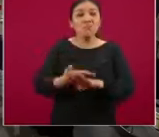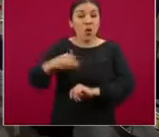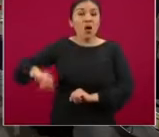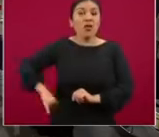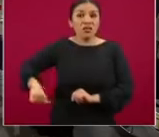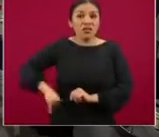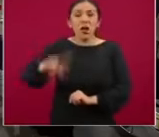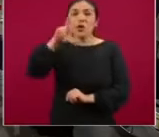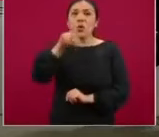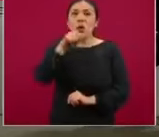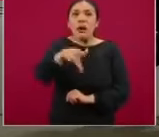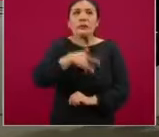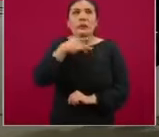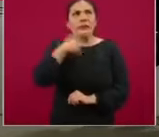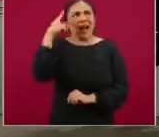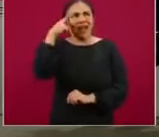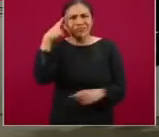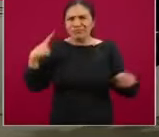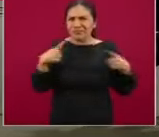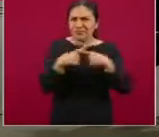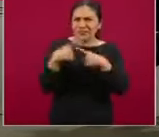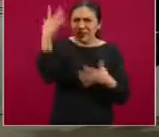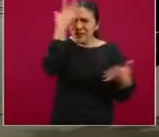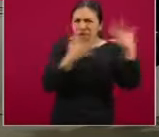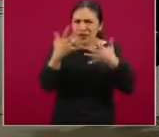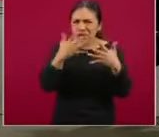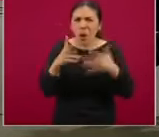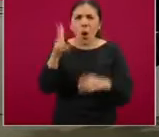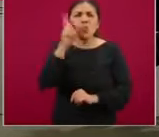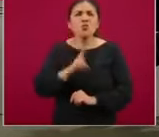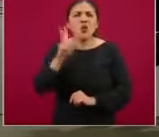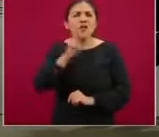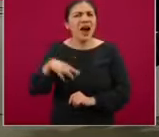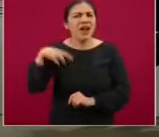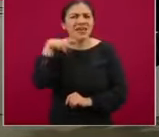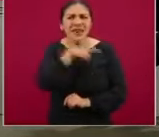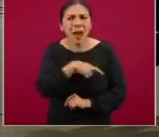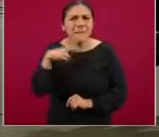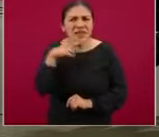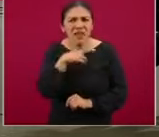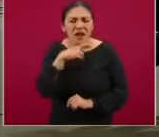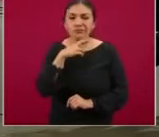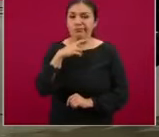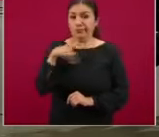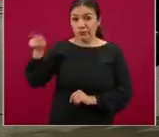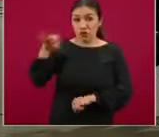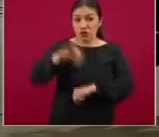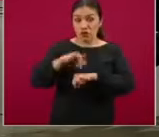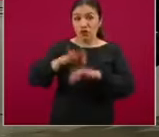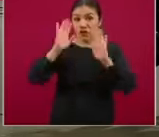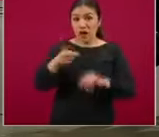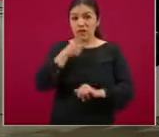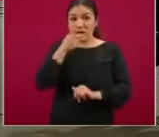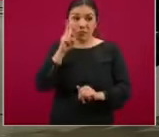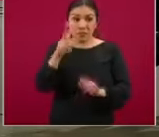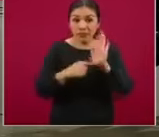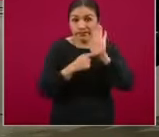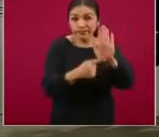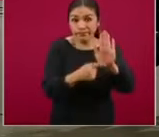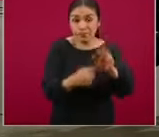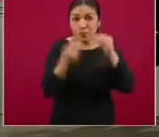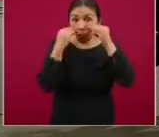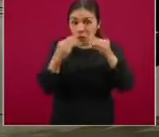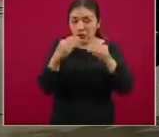haya confusión con el término prueba rápida. Como ya ha destacado el doctor Alomía y lo mostramos gráficamente, por